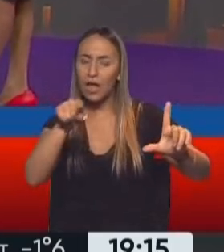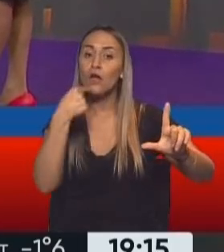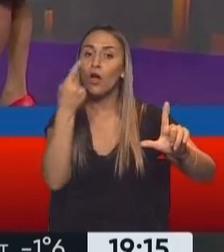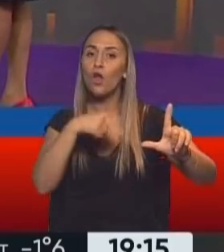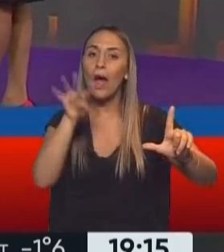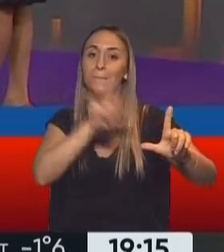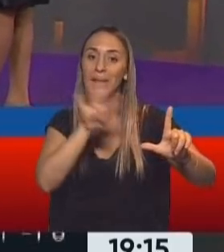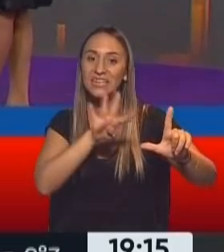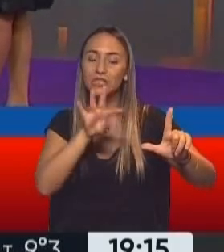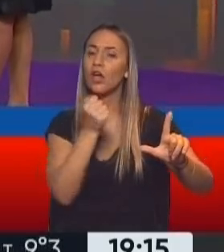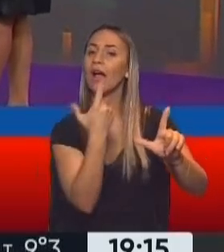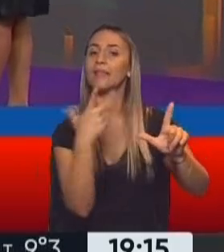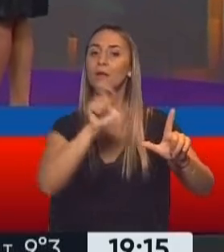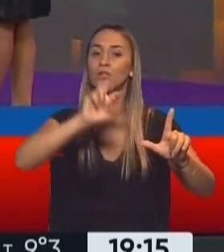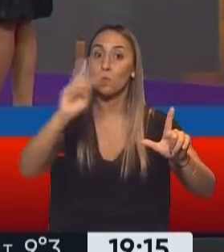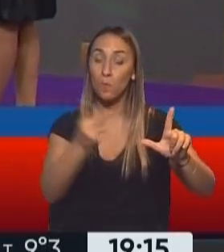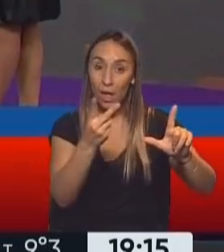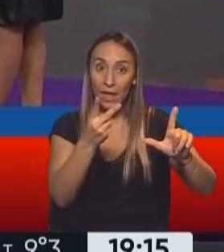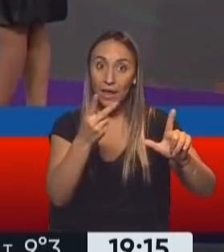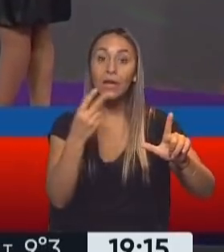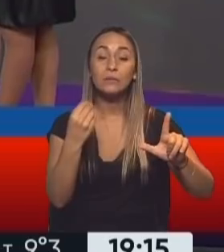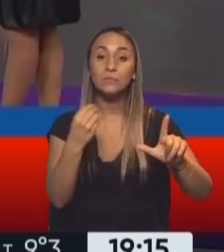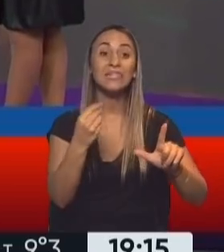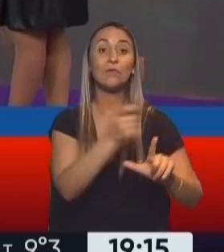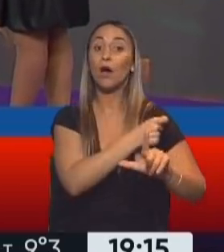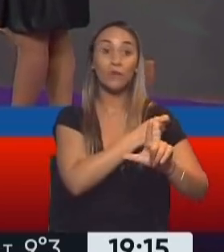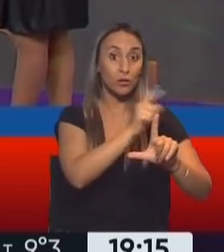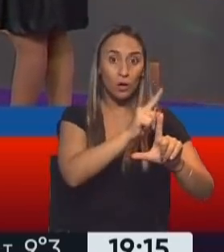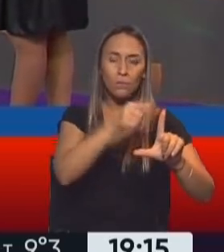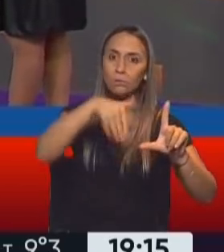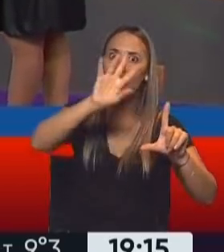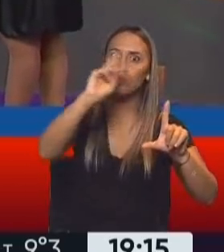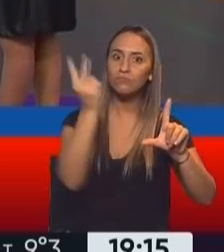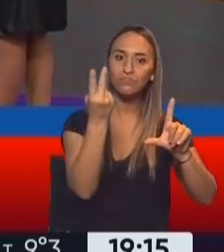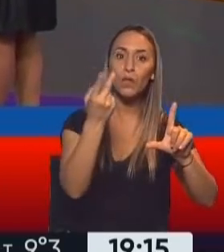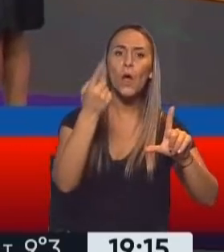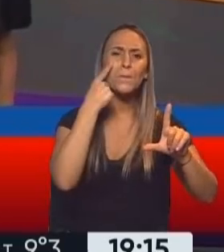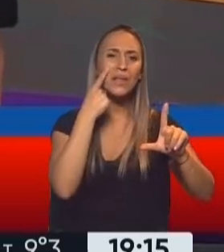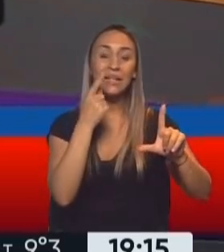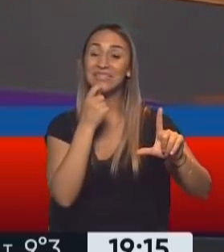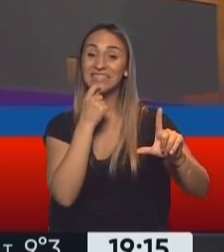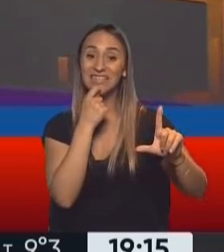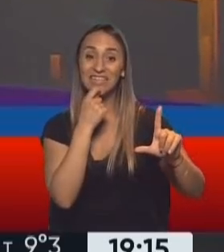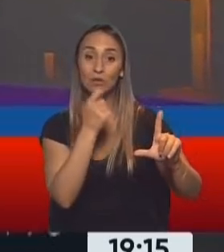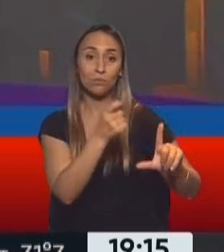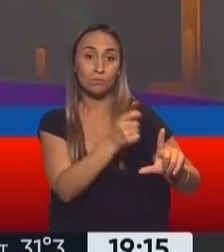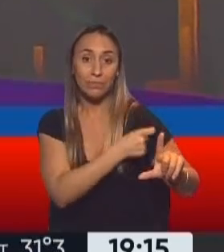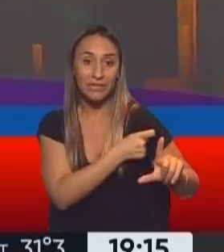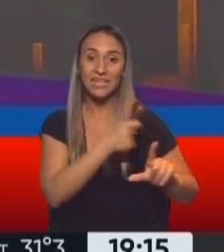mortalidad siempre mayor en los no vacunados. Pero fíjese cómo contuvo el hecho de vacunarse con